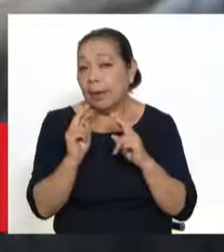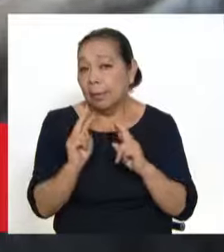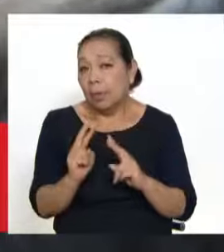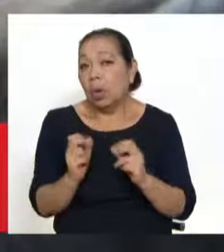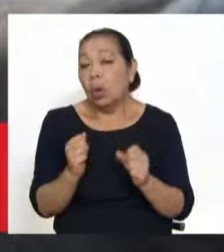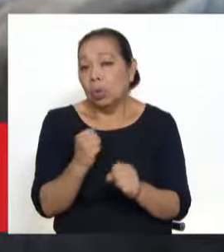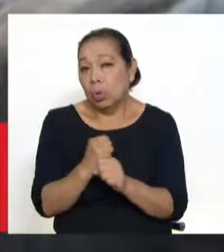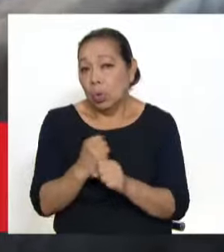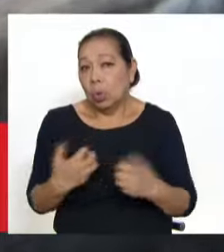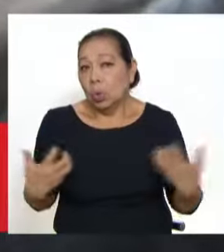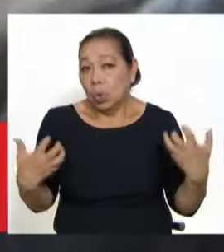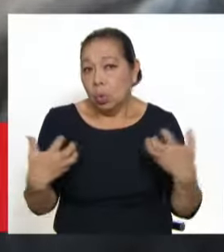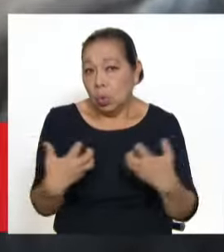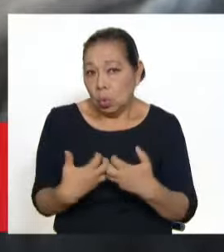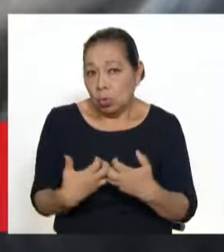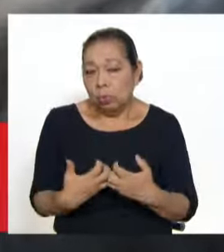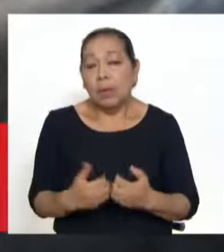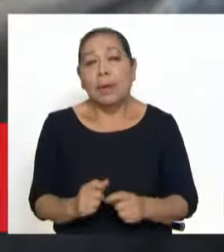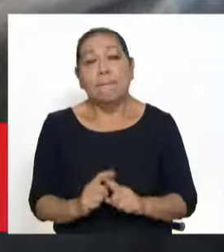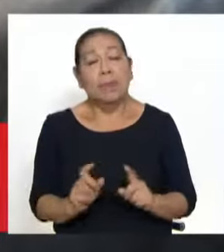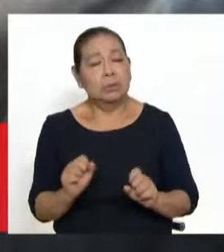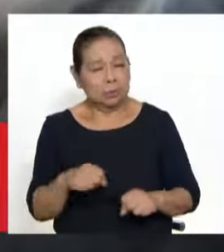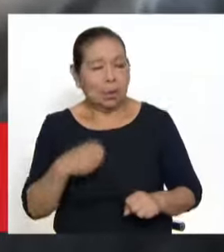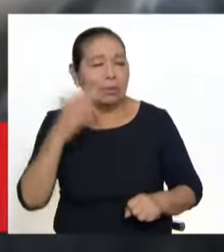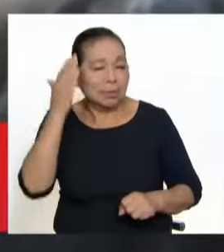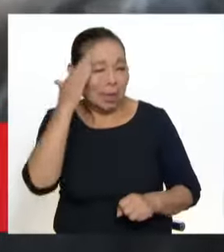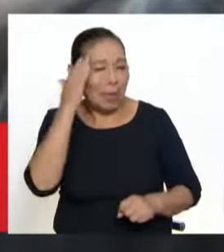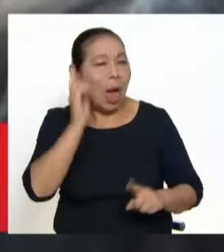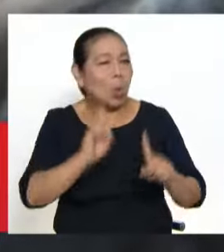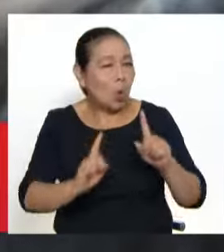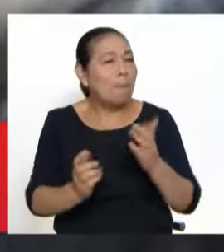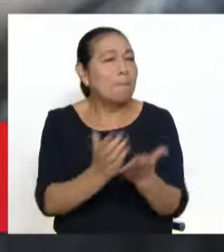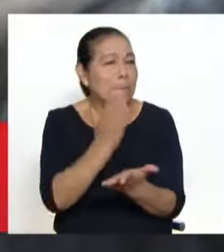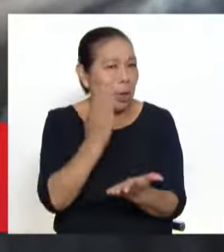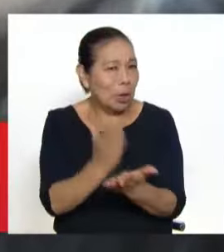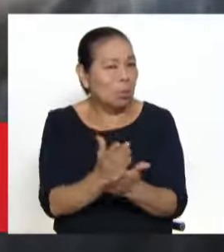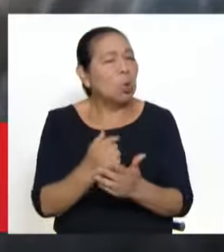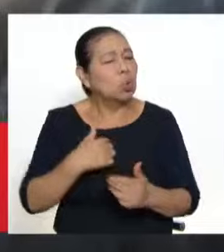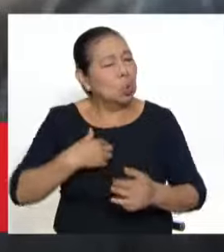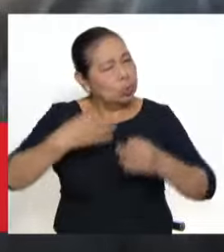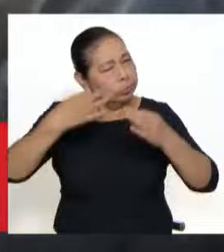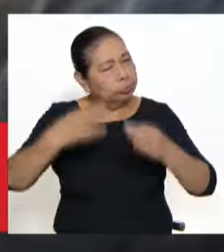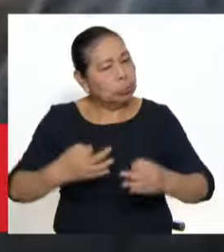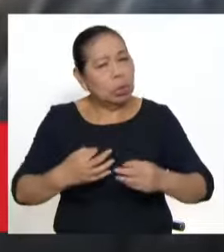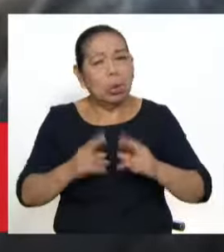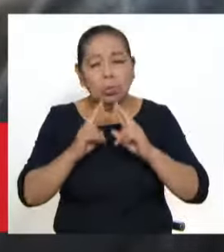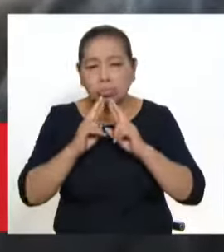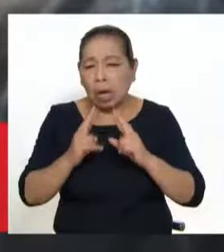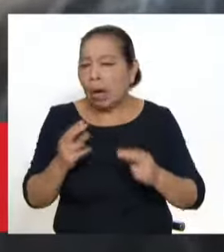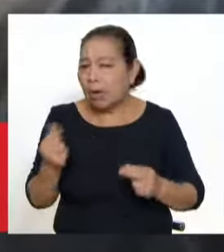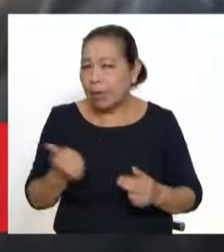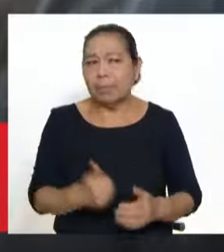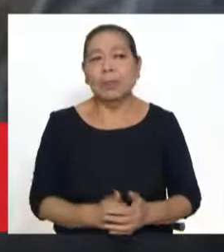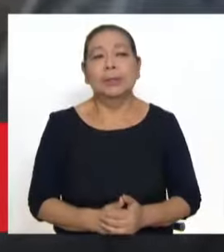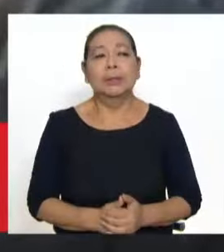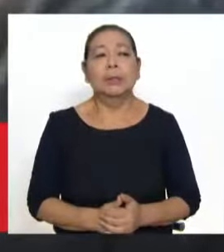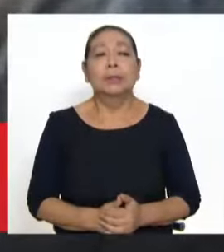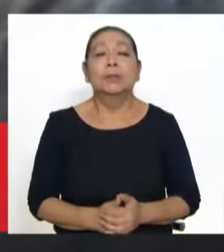ese trabajo articulado. Sabemos que hay algunos problemas, pero yo estoy seguro que los vamos a resolver